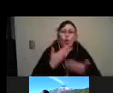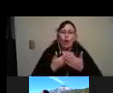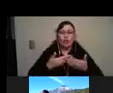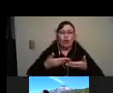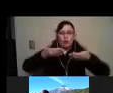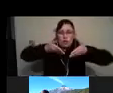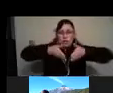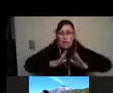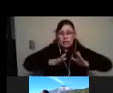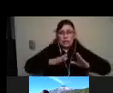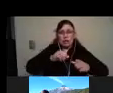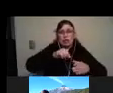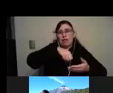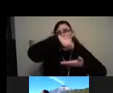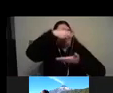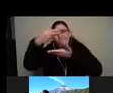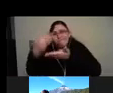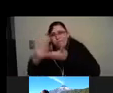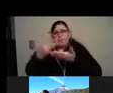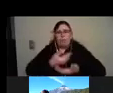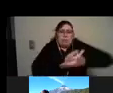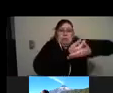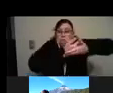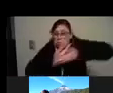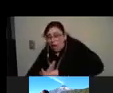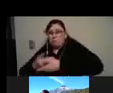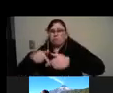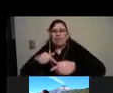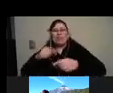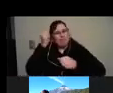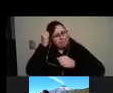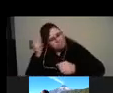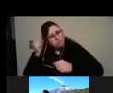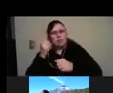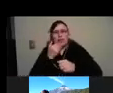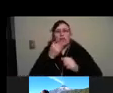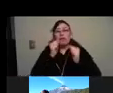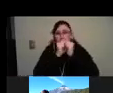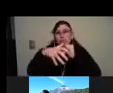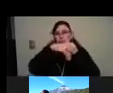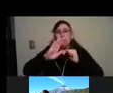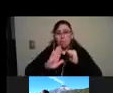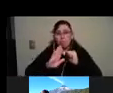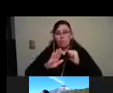cabeza, también, ya, también eso tipifica como una parálisis cerebral. ¿Ya? Según su morfología, los